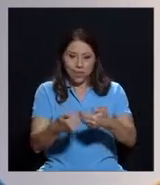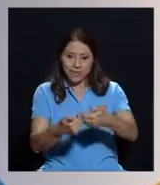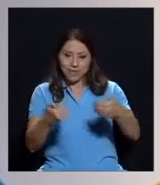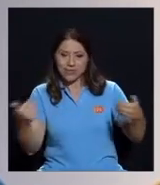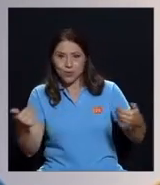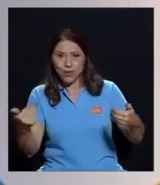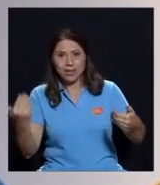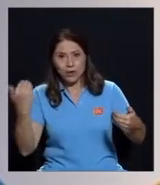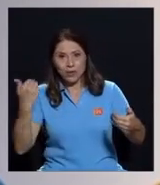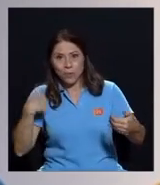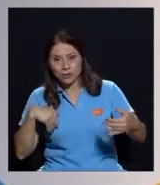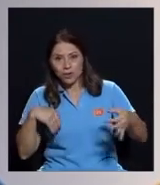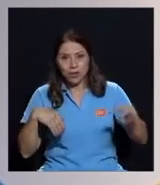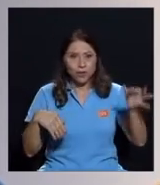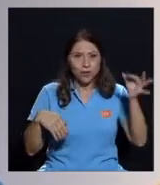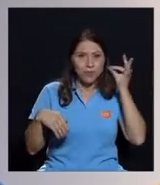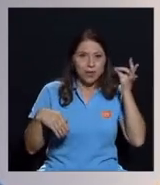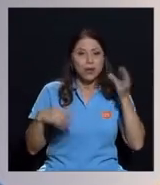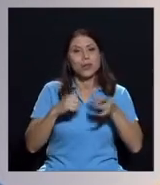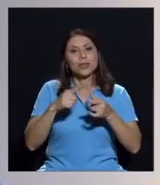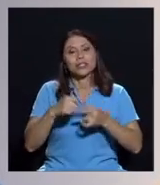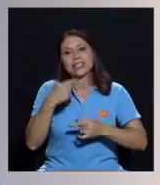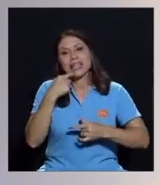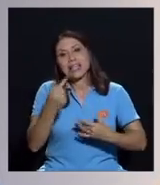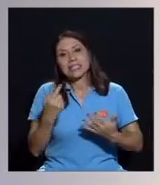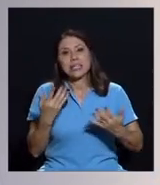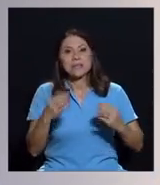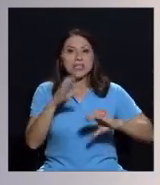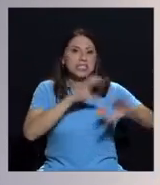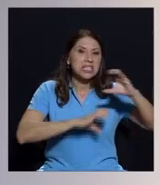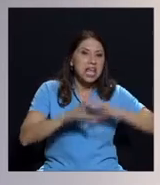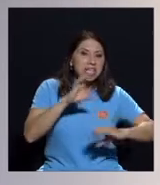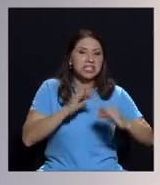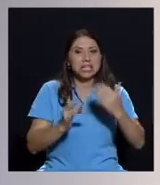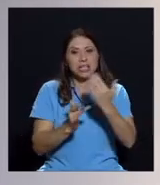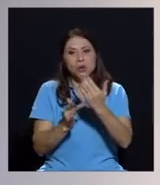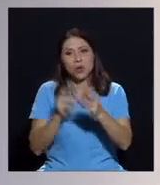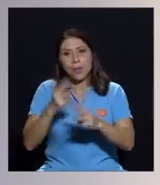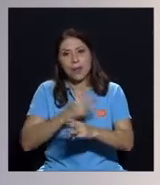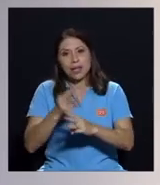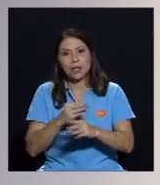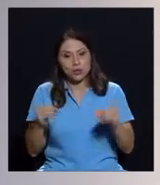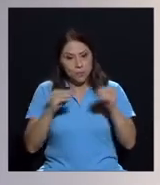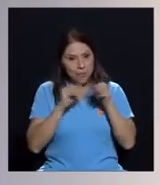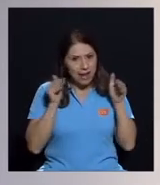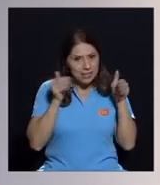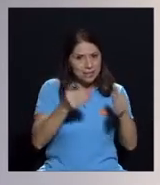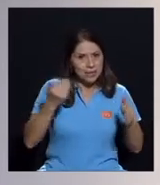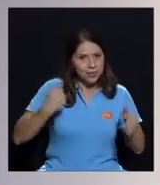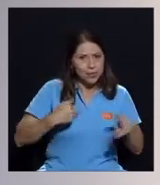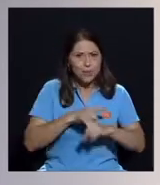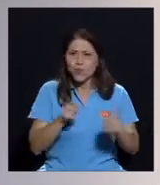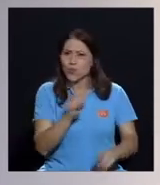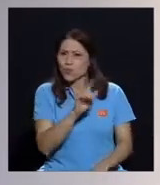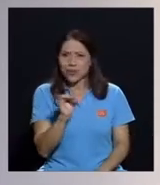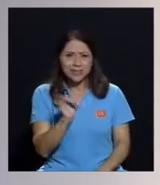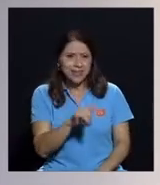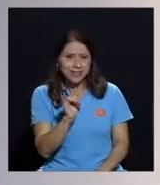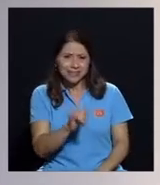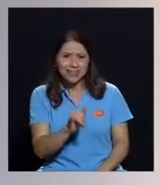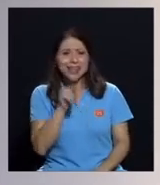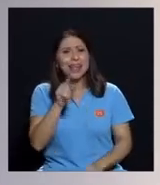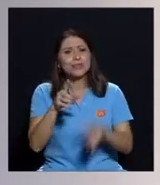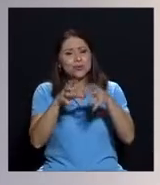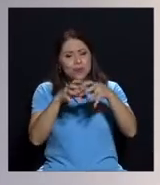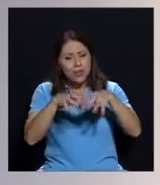masculino entonces se dice que las ciencias la tecnología la matemática es algo más masculino cuando no es así eso es una división cultural